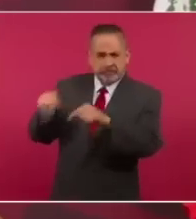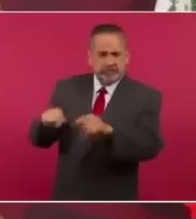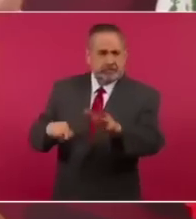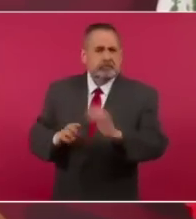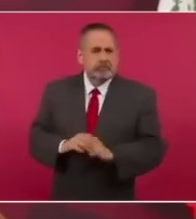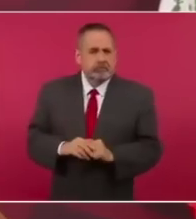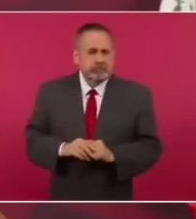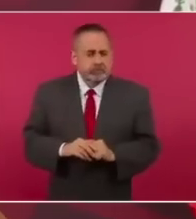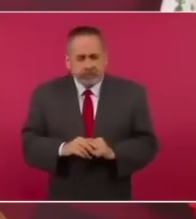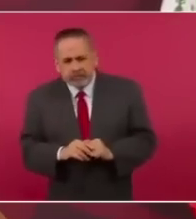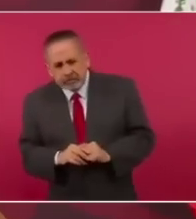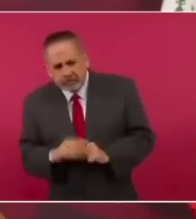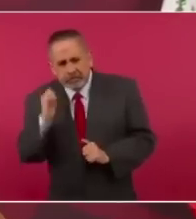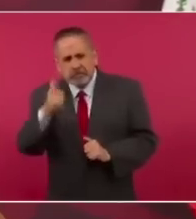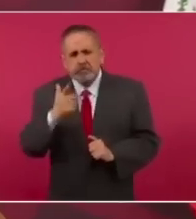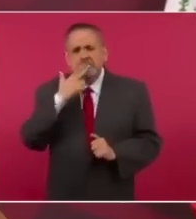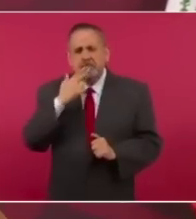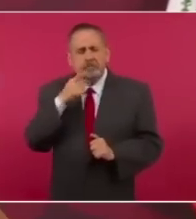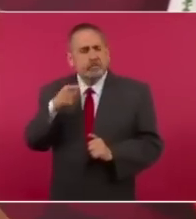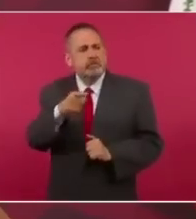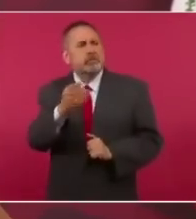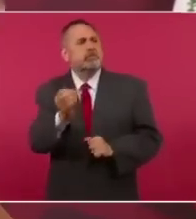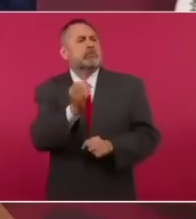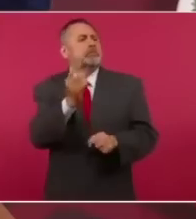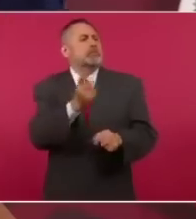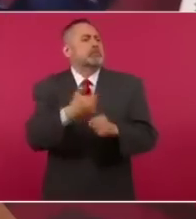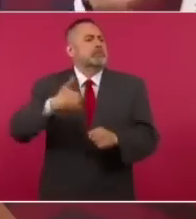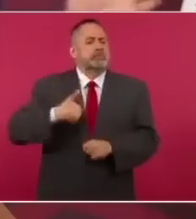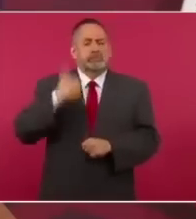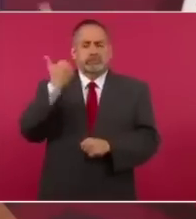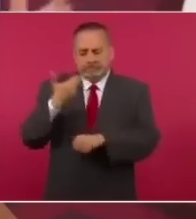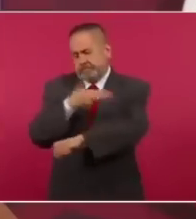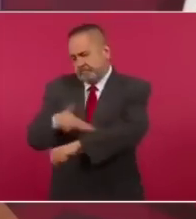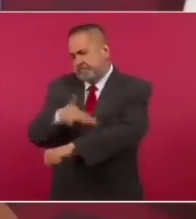en el túnel. Ya es una opción, ya es una alternativa. El que